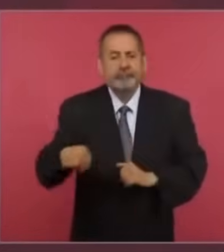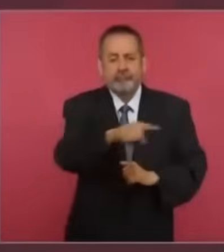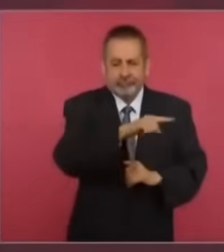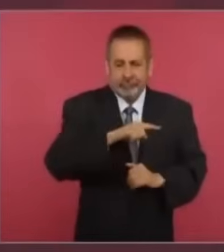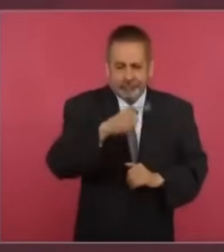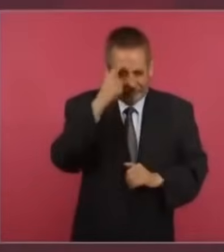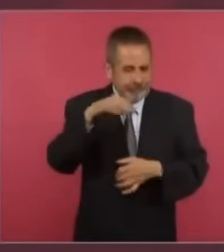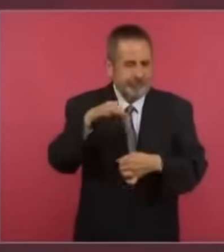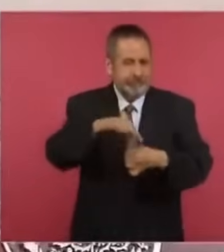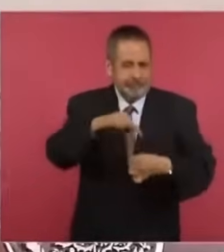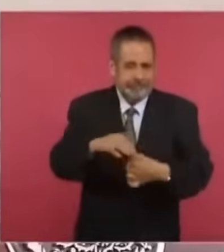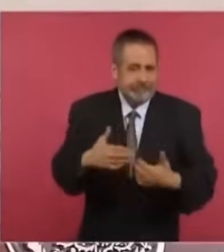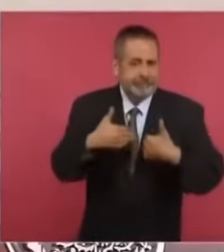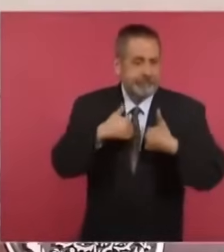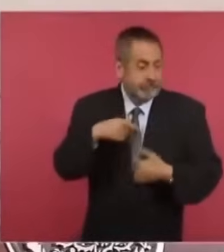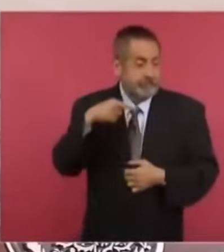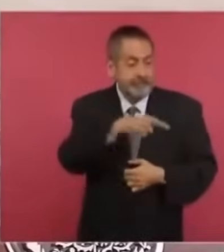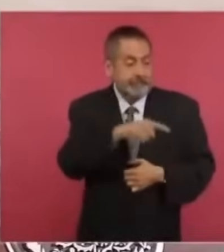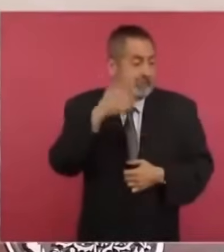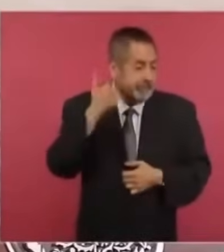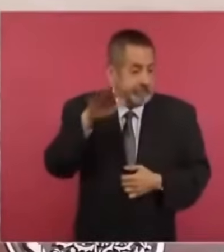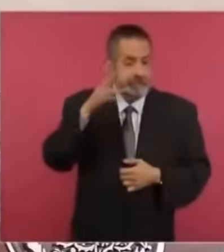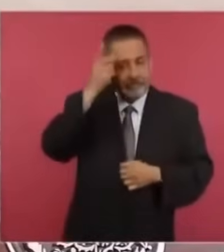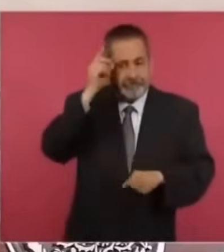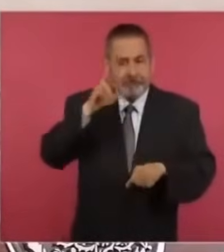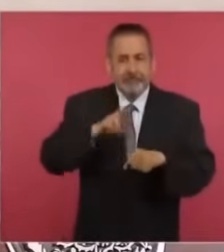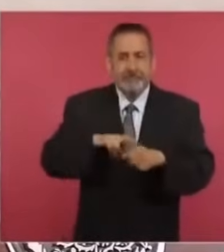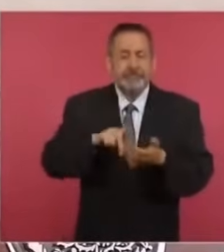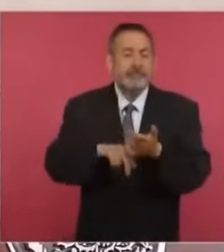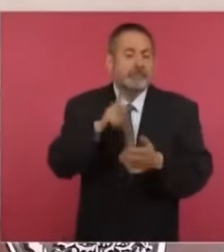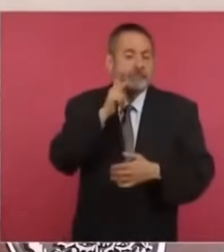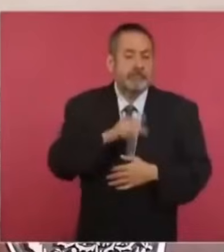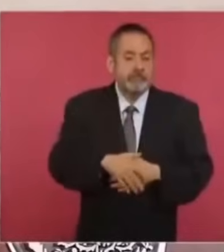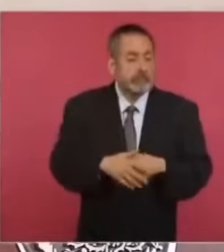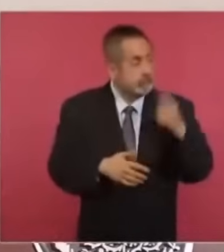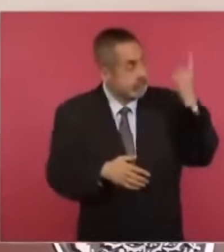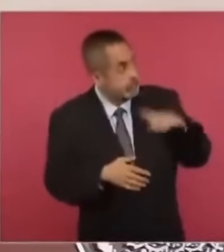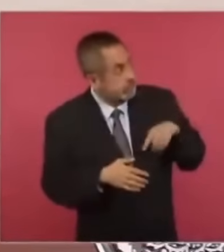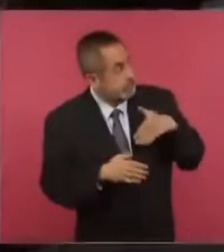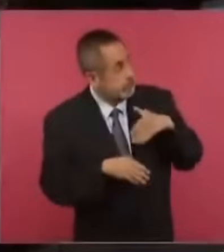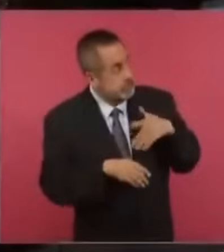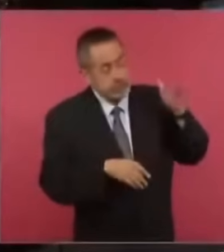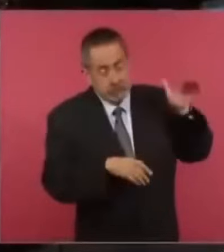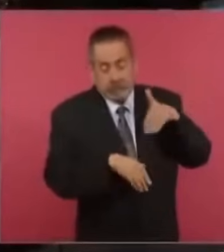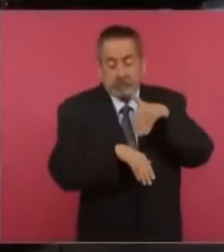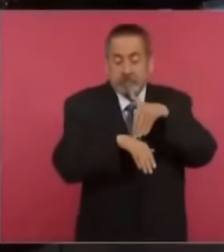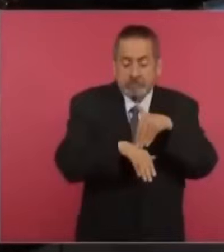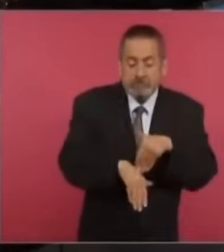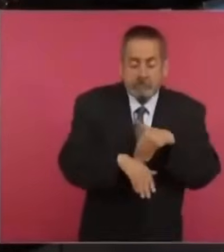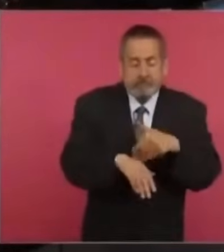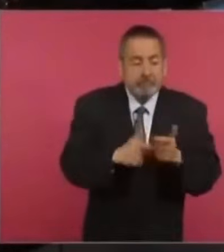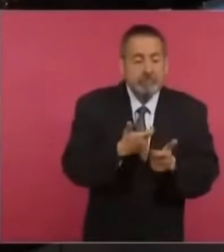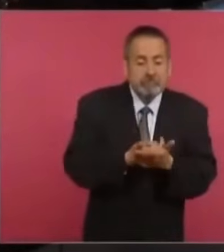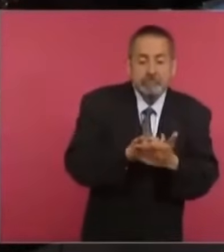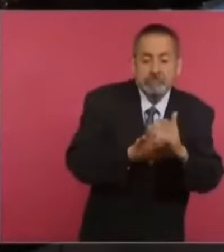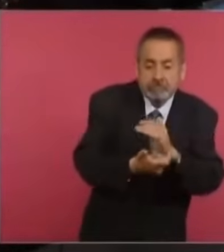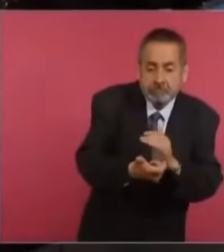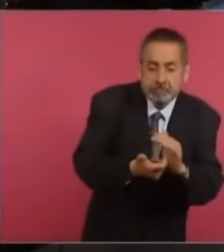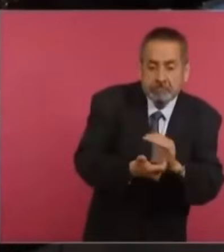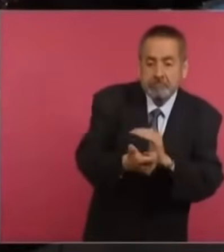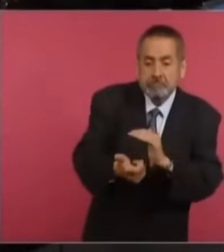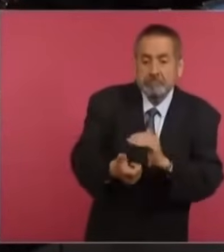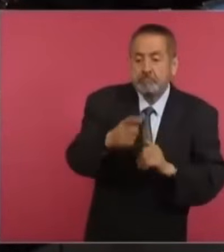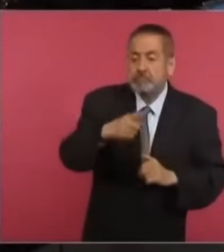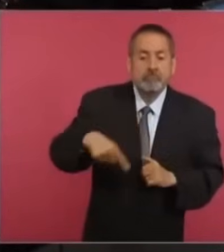cuando la reforma, él era director de Pemex, le ordenaron darle dinero a los legisladores del PAN para